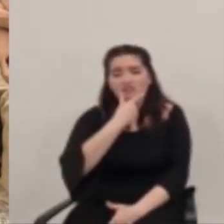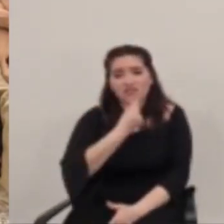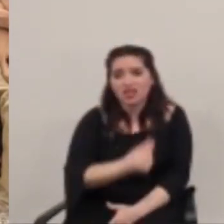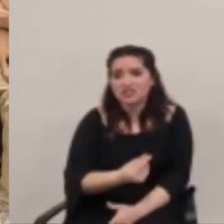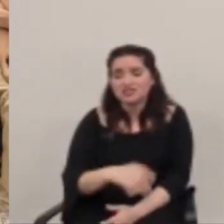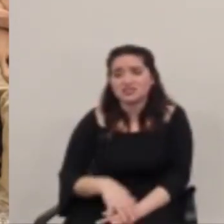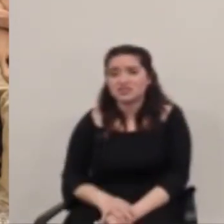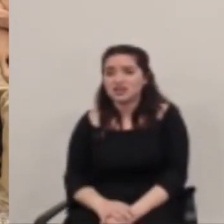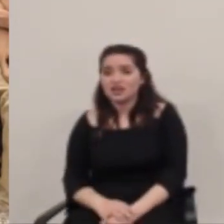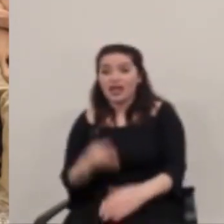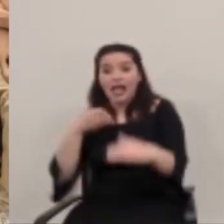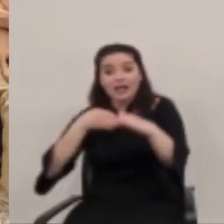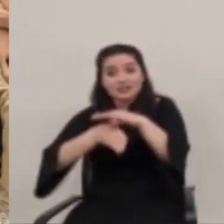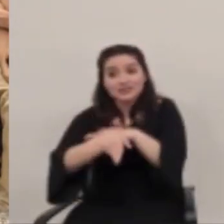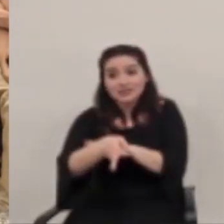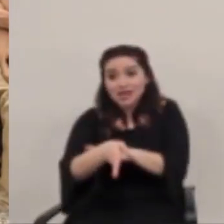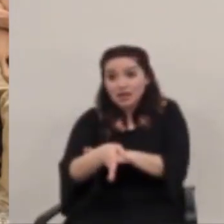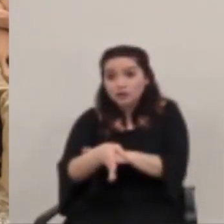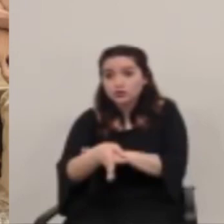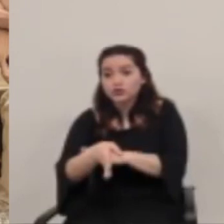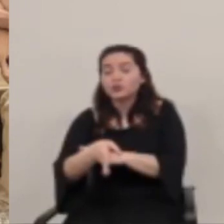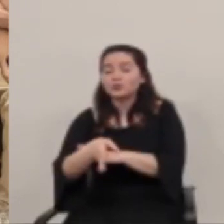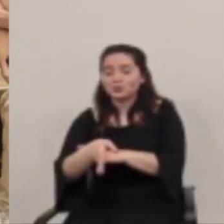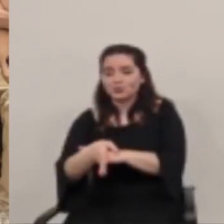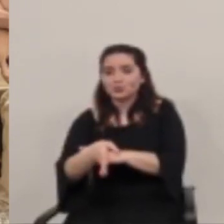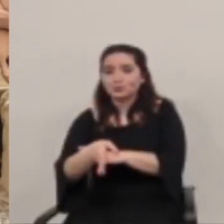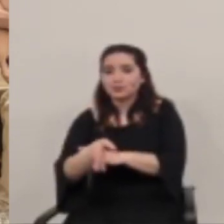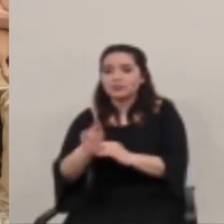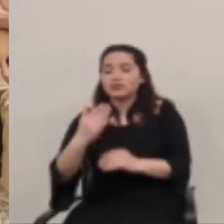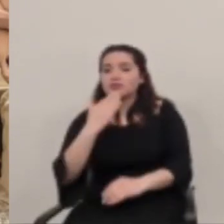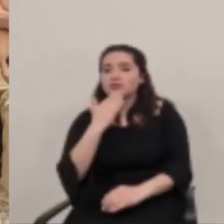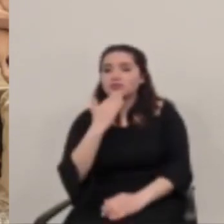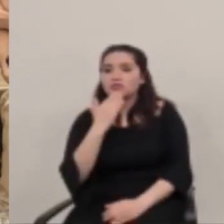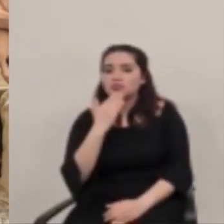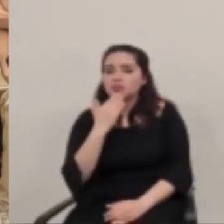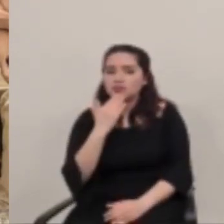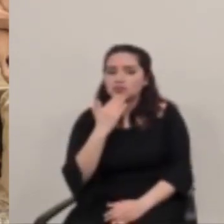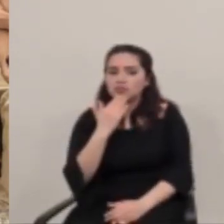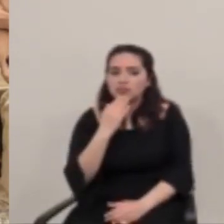medición del acceso, que ya te contempla algo, pero también en...